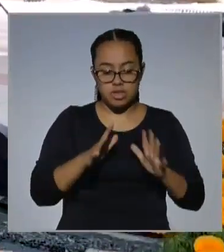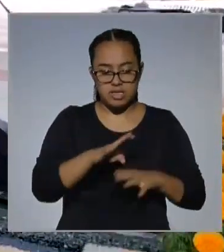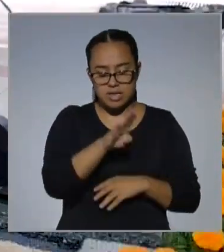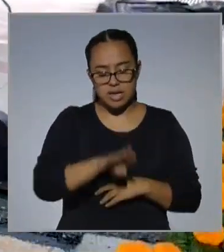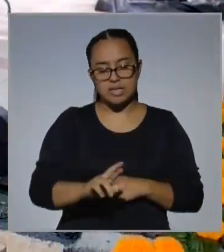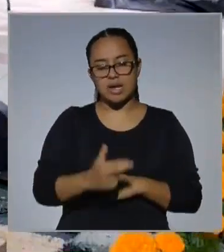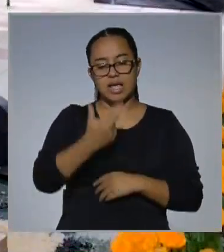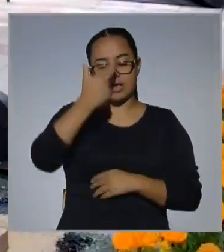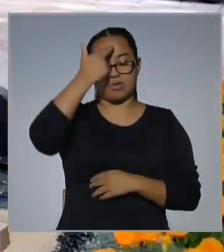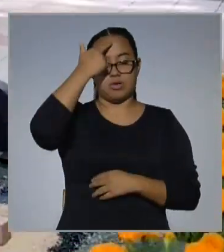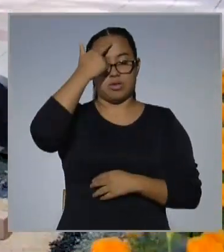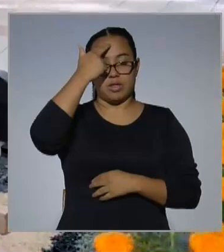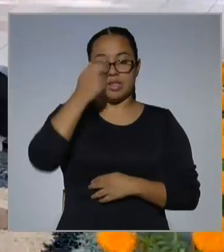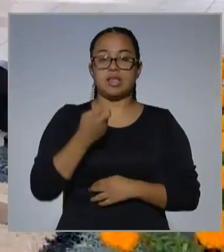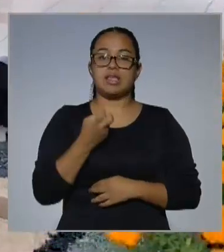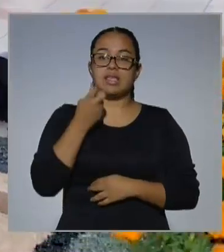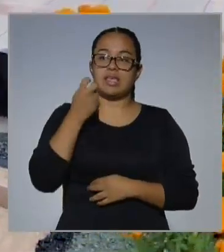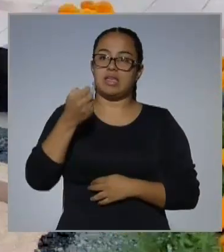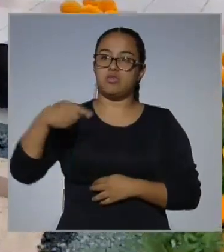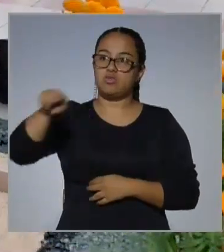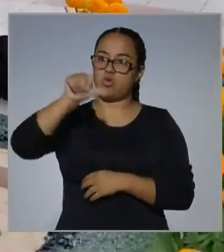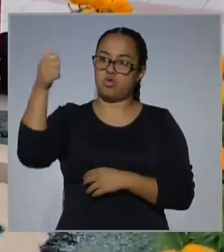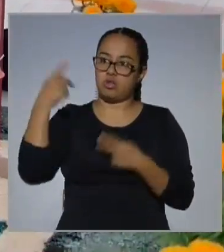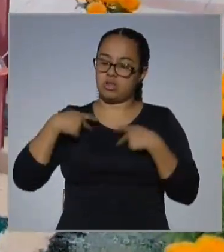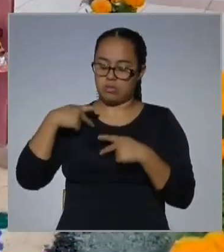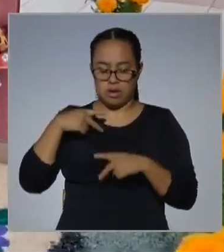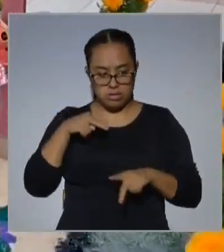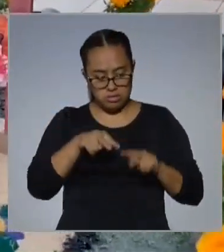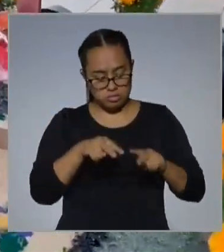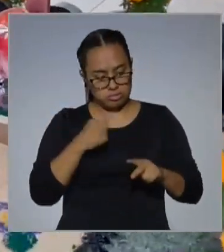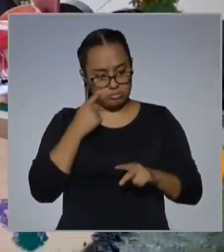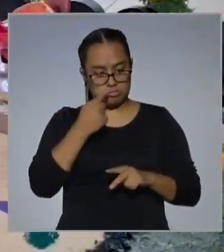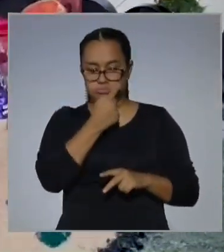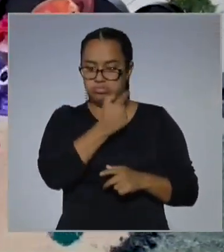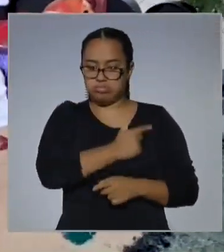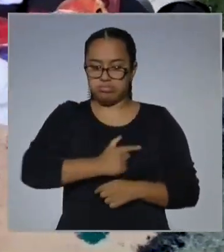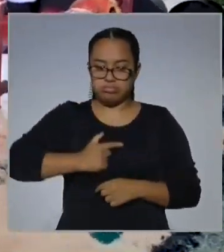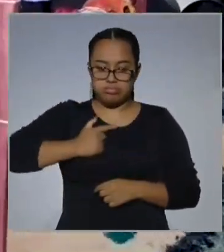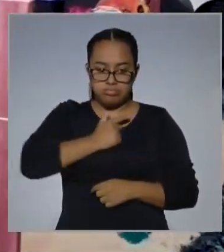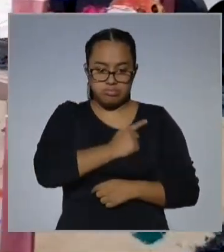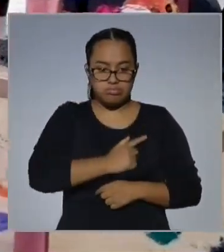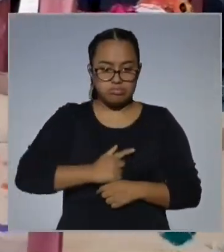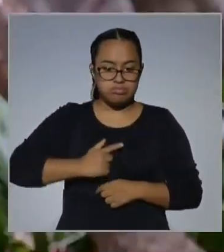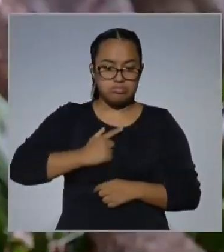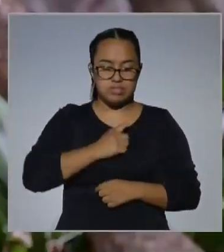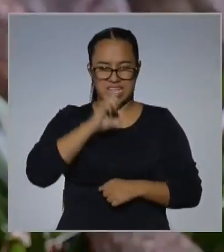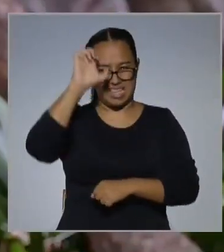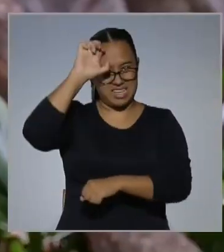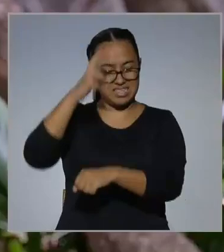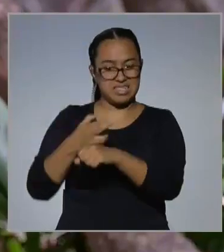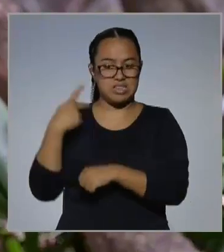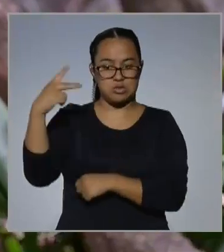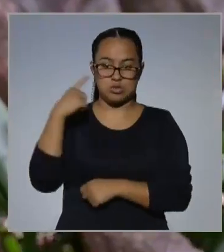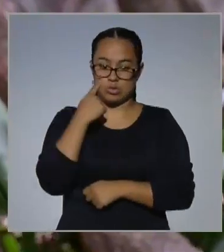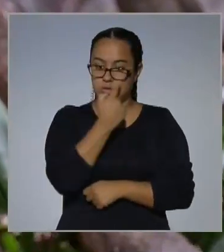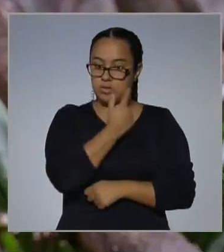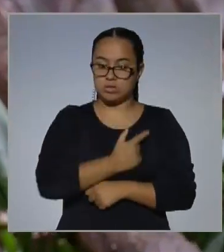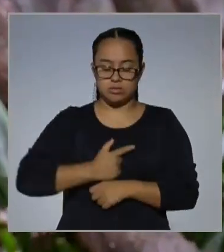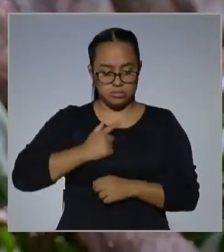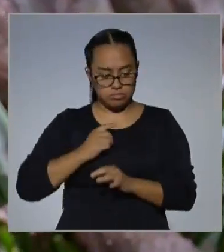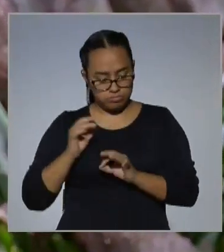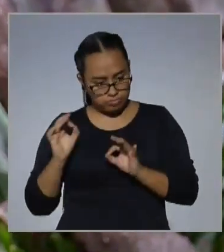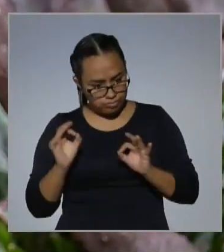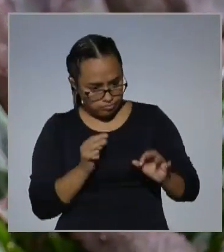Y trasciende en ese sentido las fronteras y impacta tanto al extranjero que estas tradiciones han llamado la